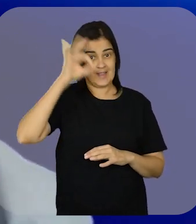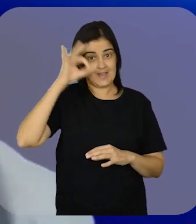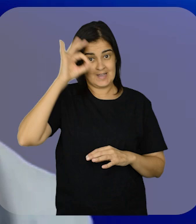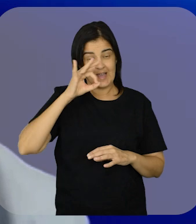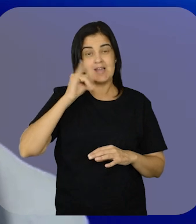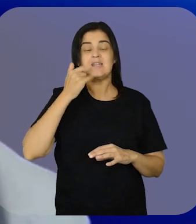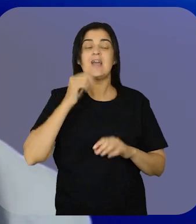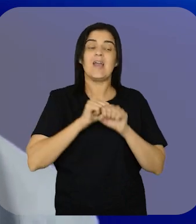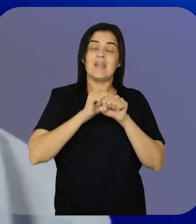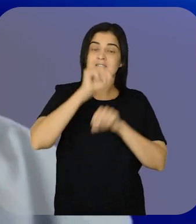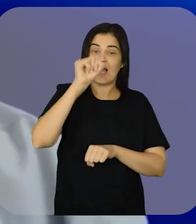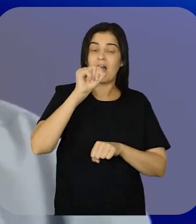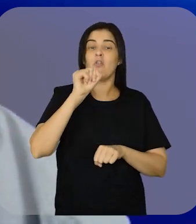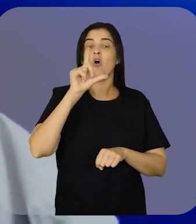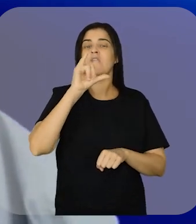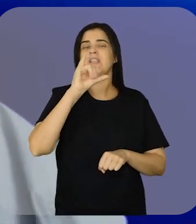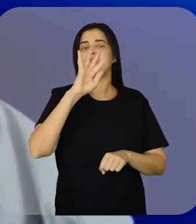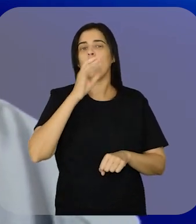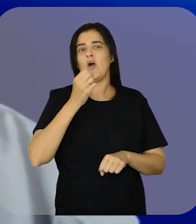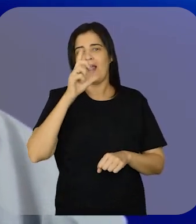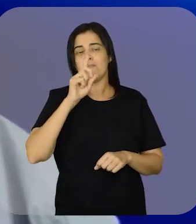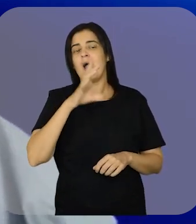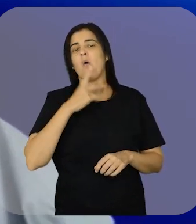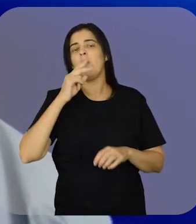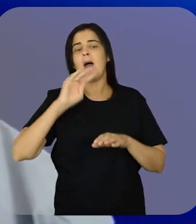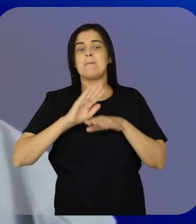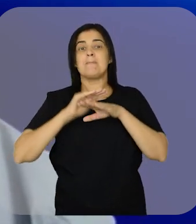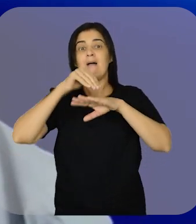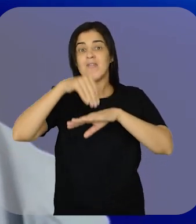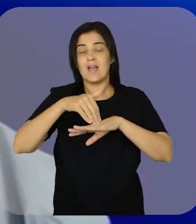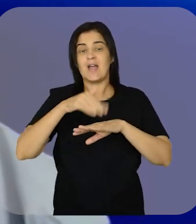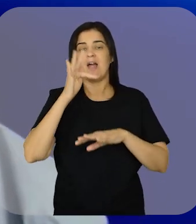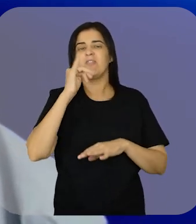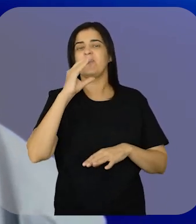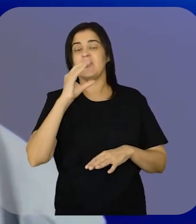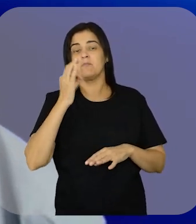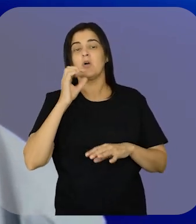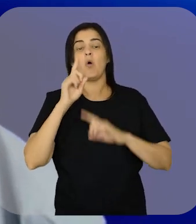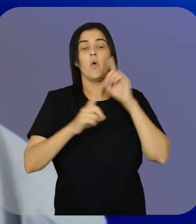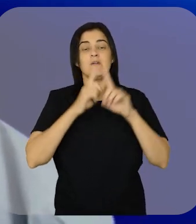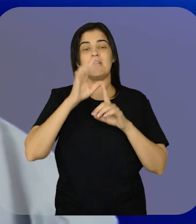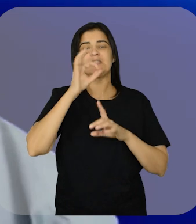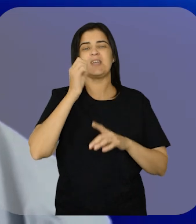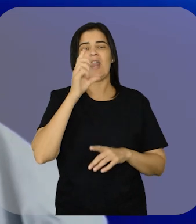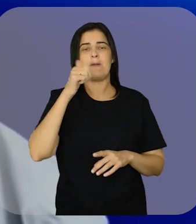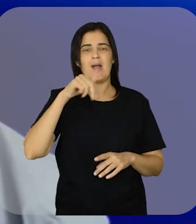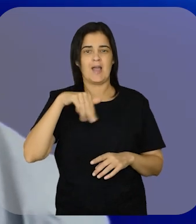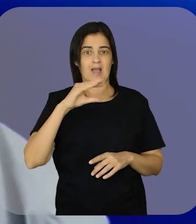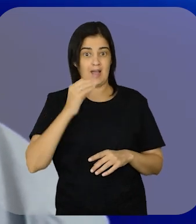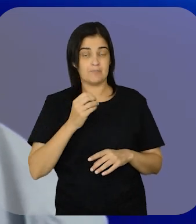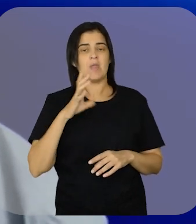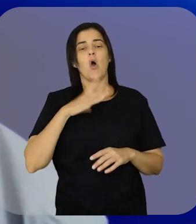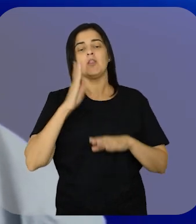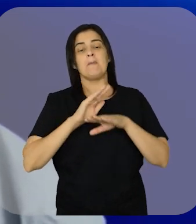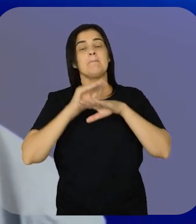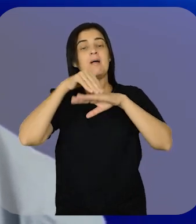CERP del Litoral, perdón. Cuenta con una maestría en recursos TIC de la Universidad de Salamanca. Cuenta con una